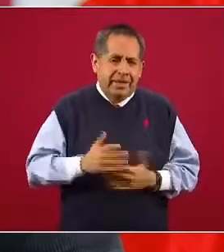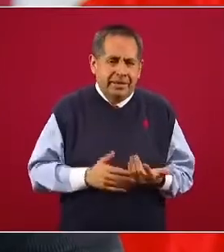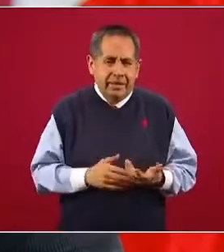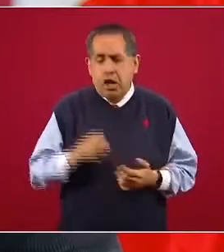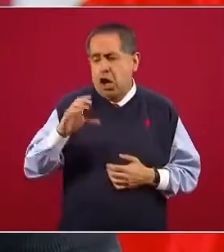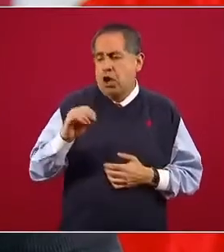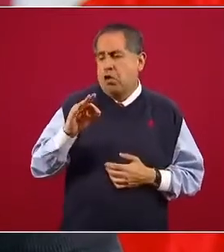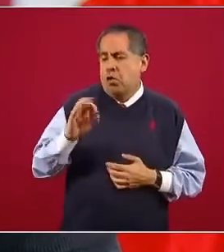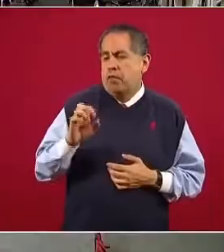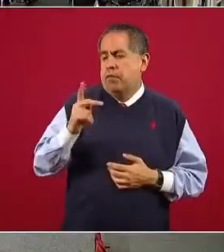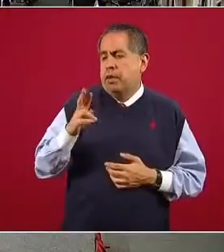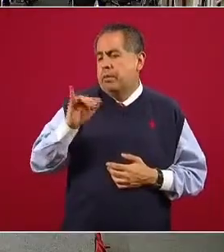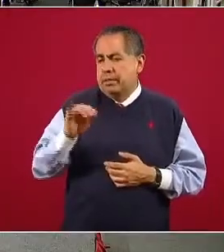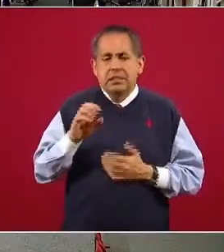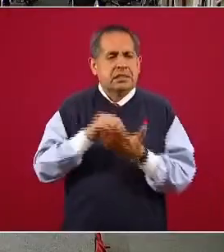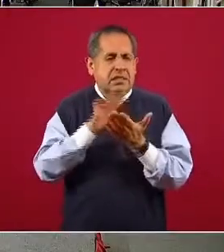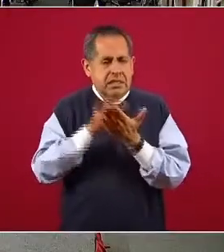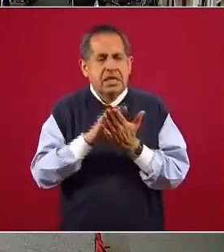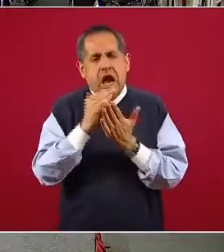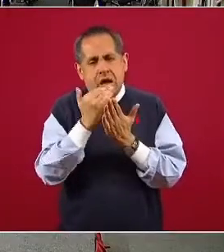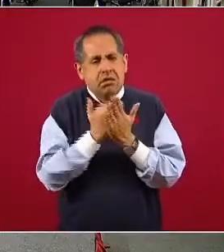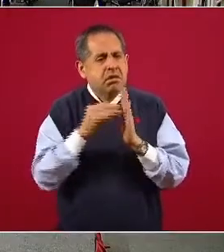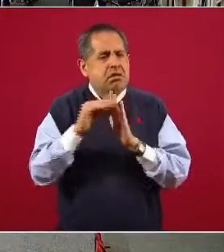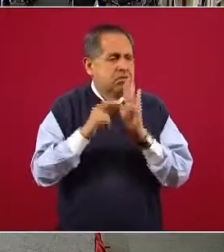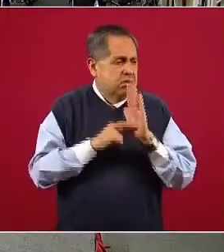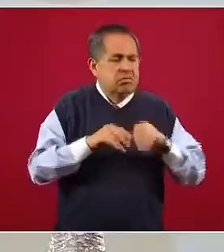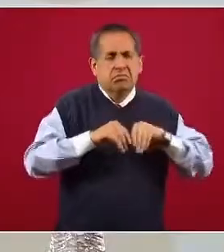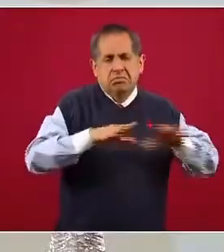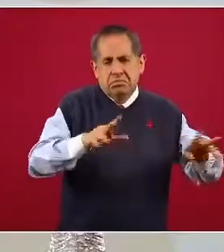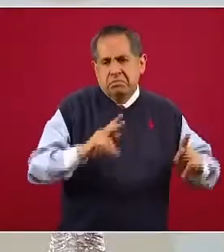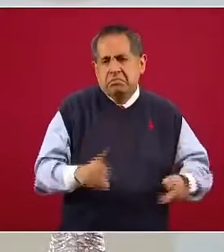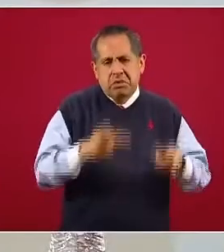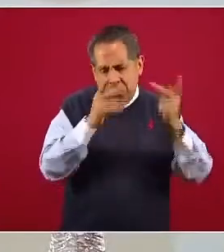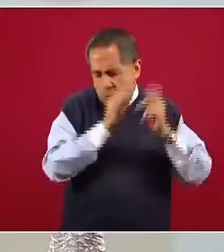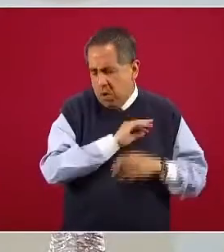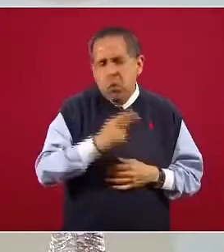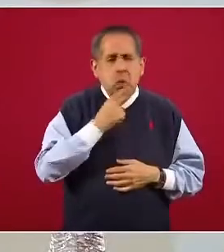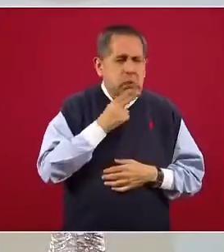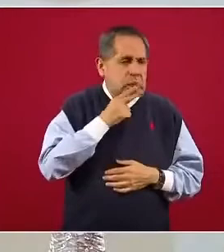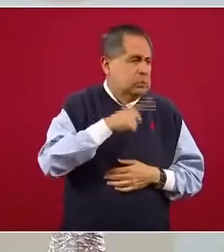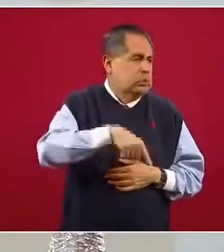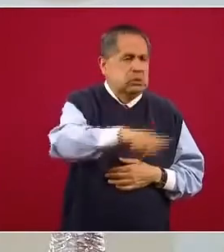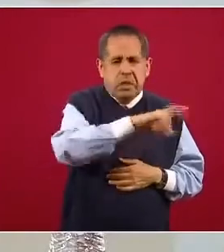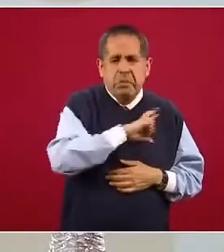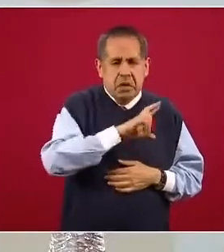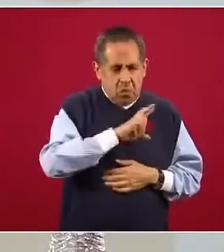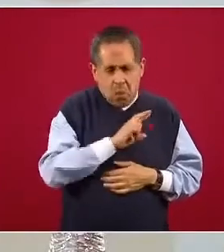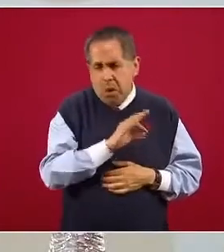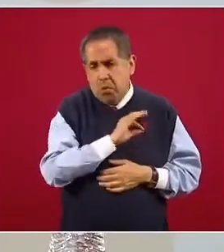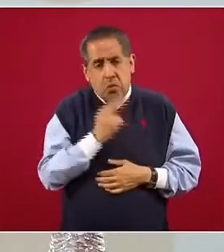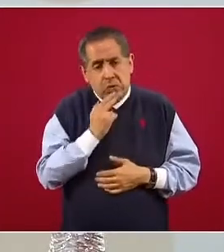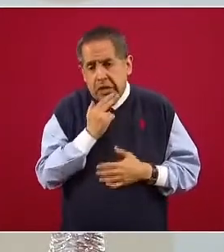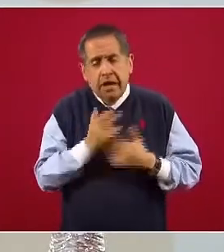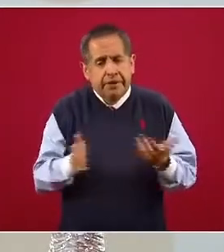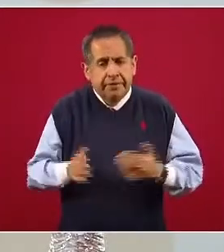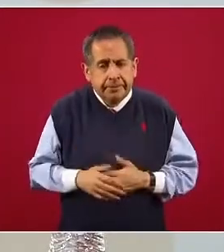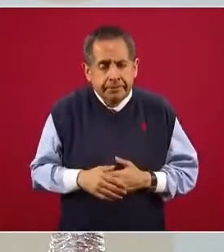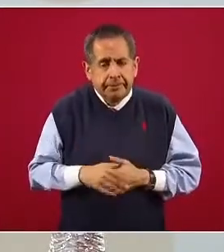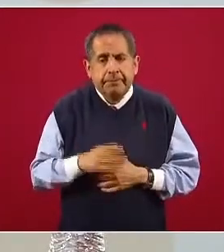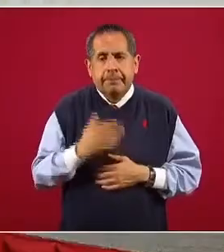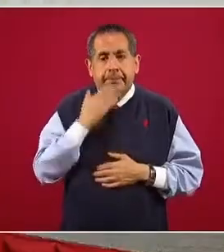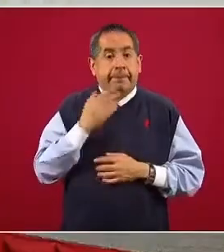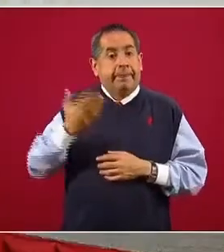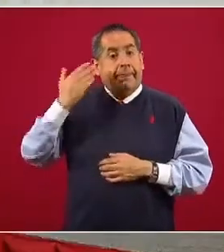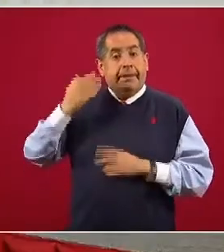la COFEPRIS ya emitió un registro sanitario y ya son de libre venta y de libre uso en el mercado nacional. Entonces sí fue muy